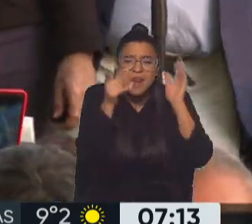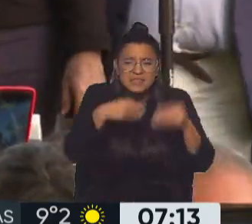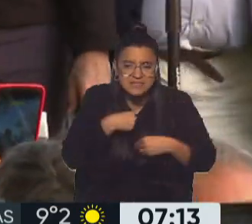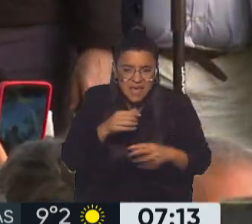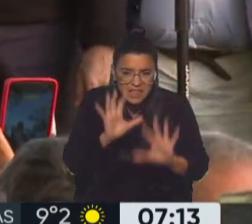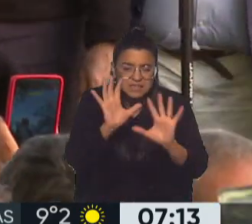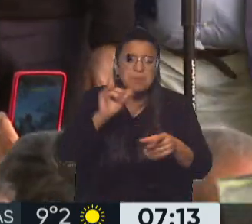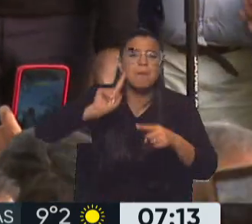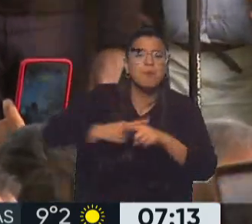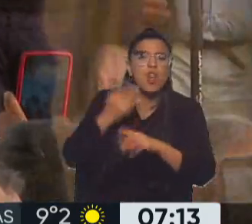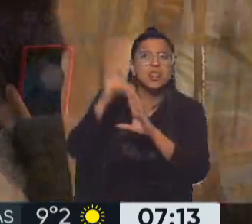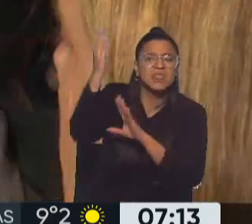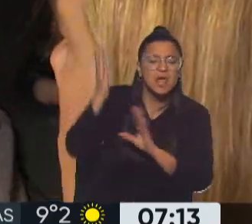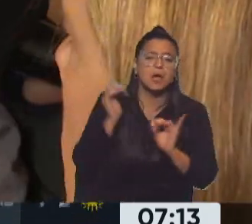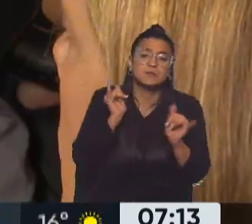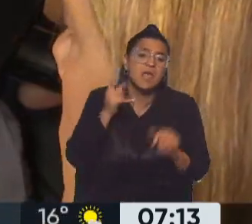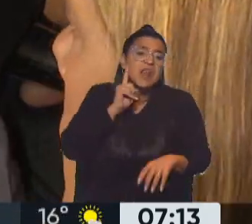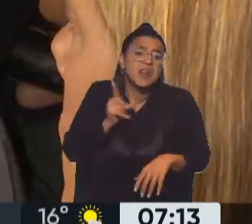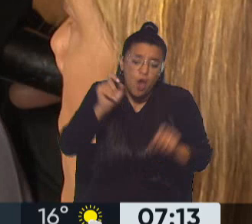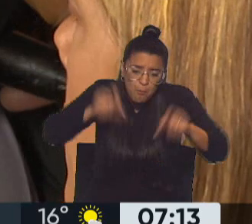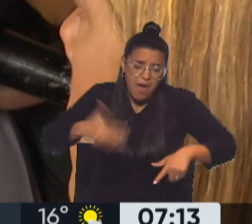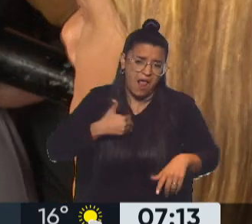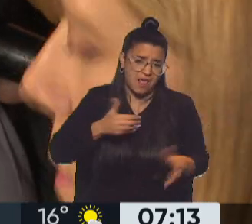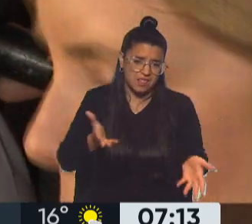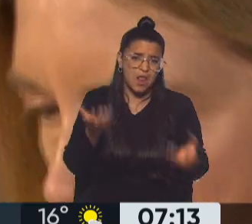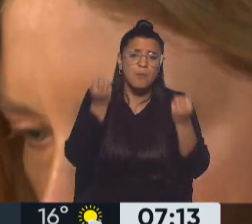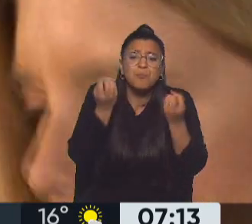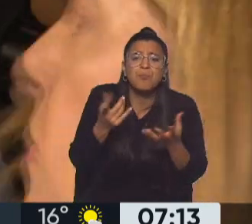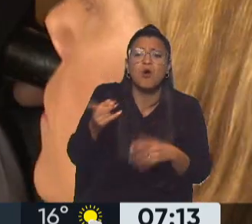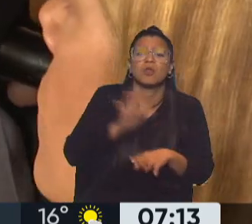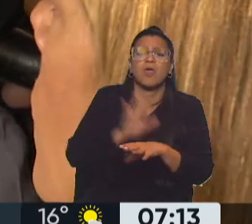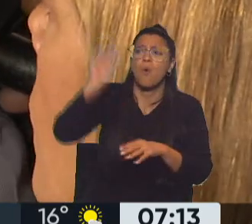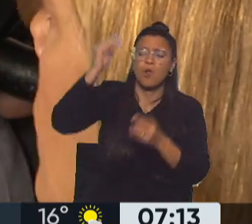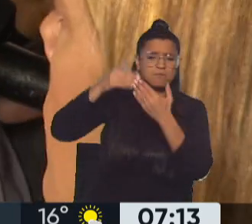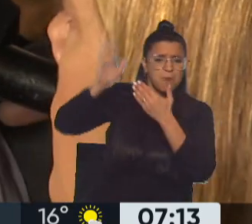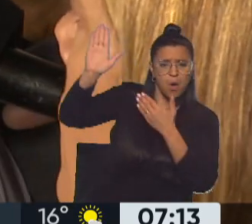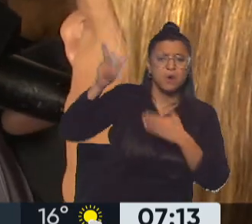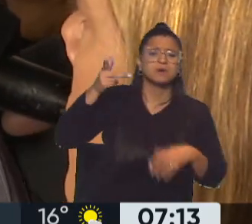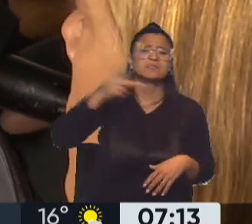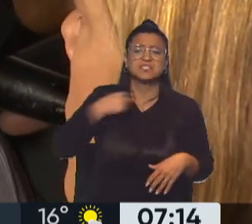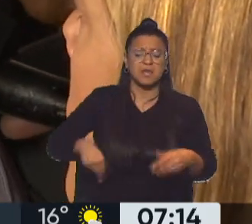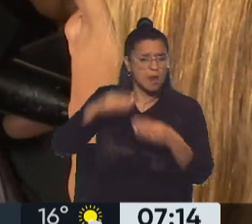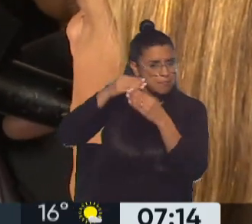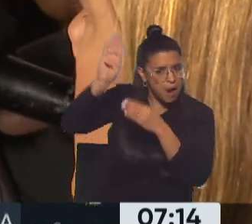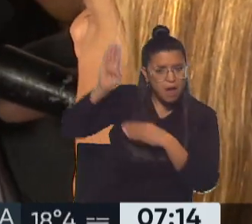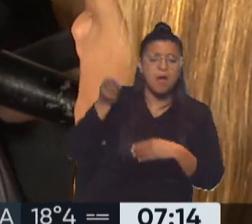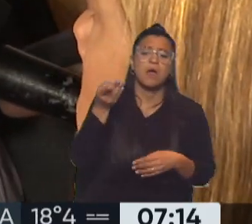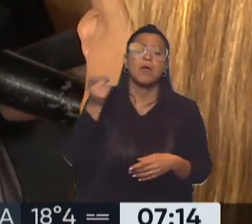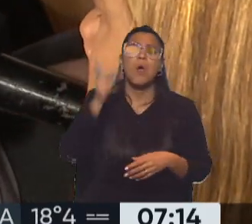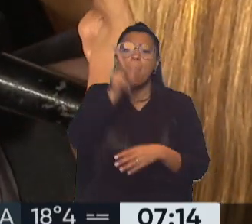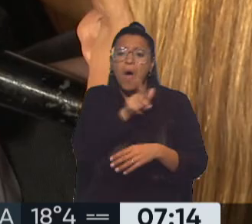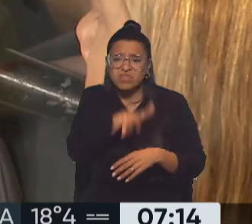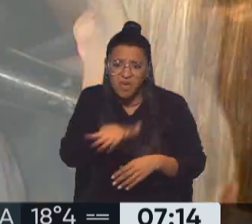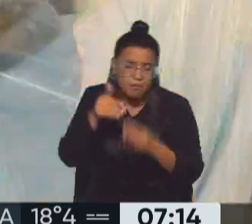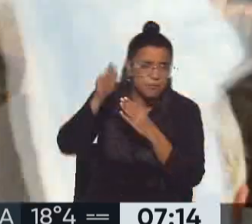y la política exterior argentina? Bueno, es un riesgo para la Argentina porque plantea romper con Brasil, plantea romper con China, plantea romper con el Vaticano.